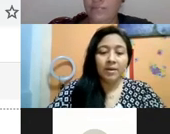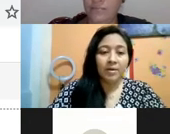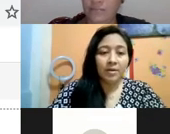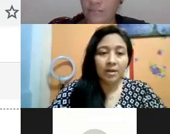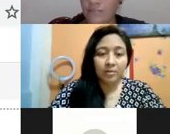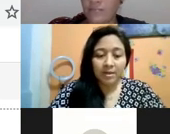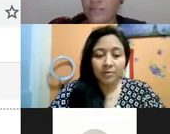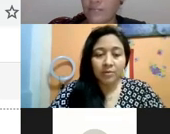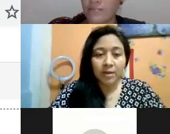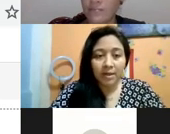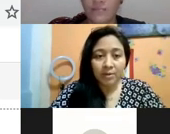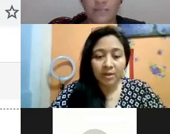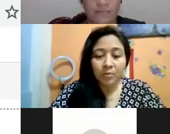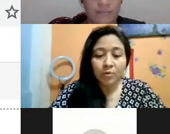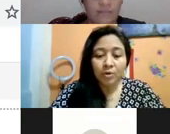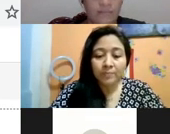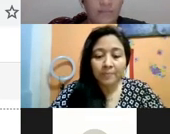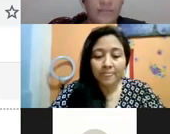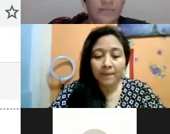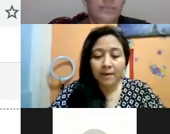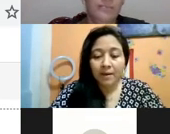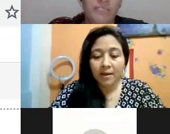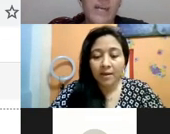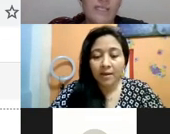Habíamos quedado que la nomenclatura era unidad 1,